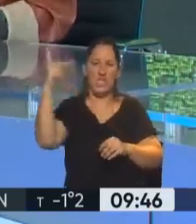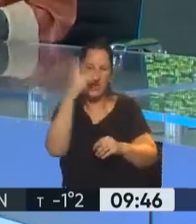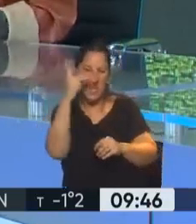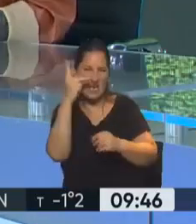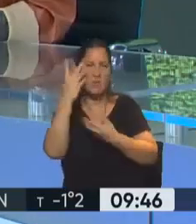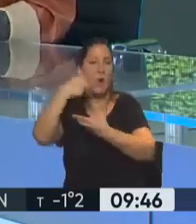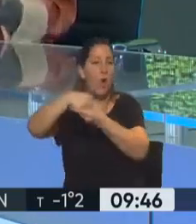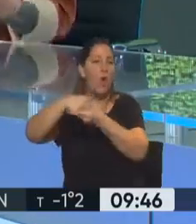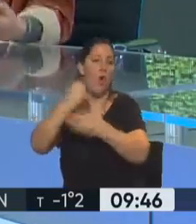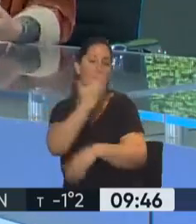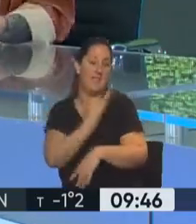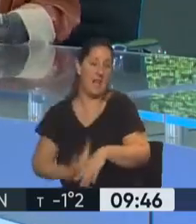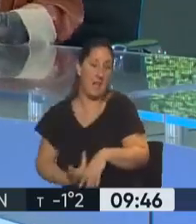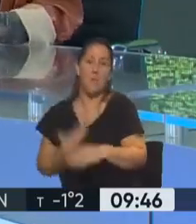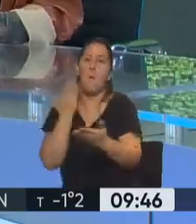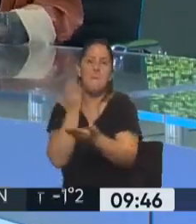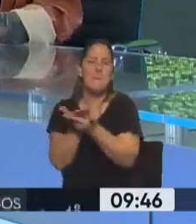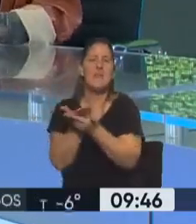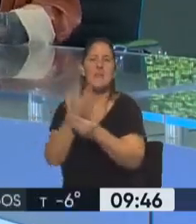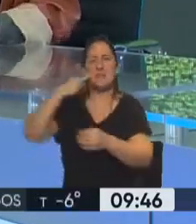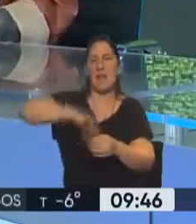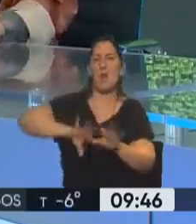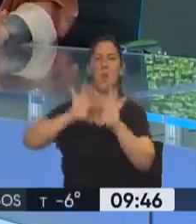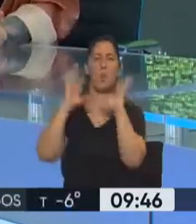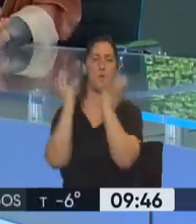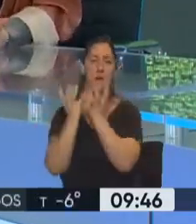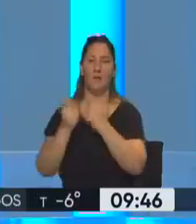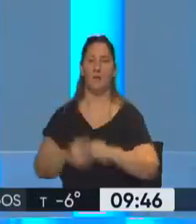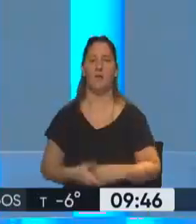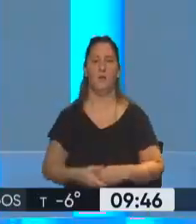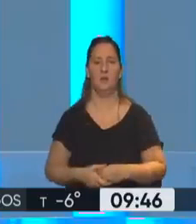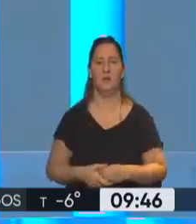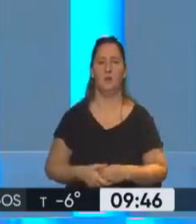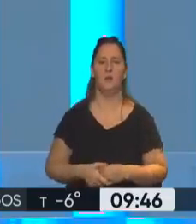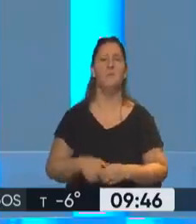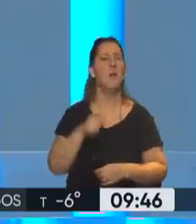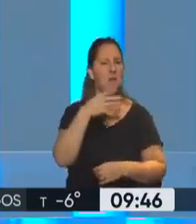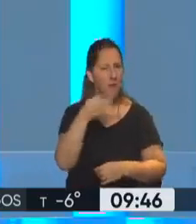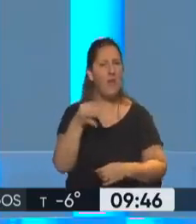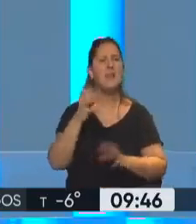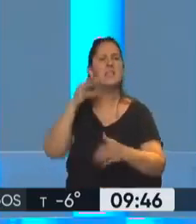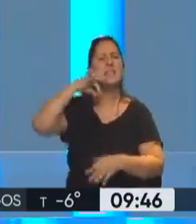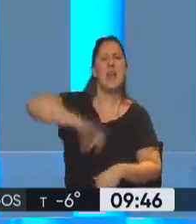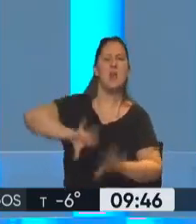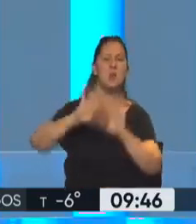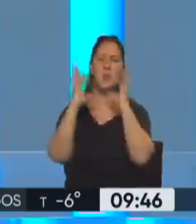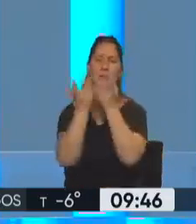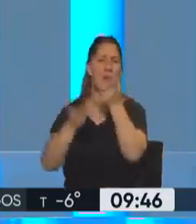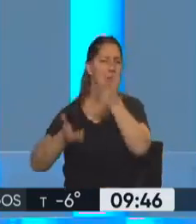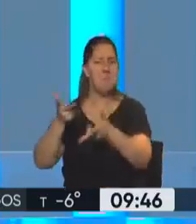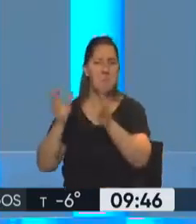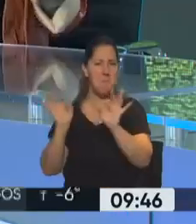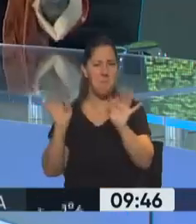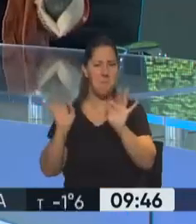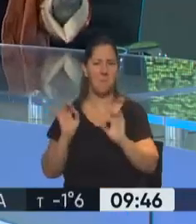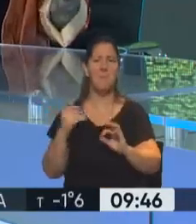espacio oficialista que están reclamando el salario universal bueno si no hubo mención es verdad no hubo mención al salario universal pero por